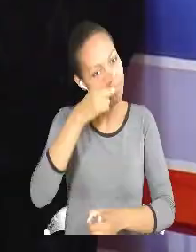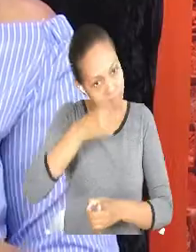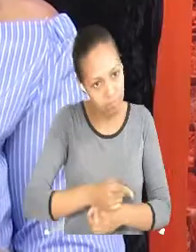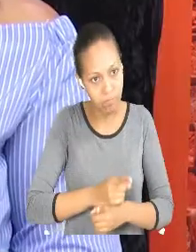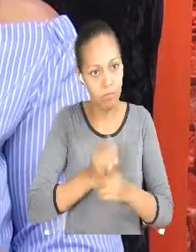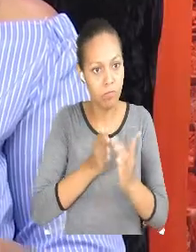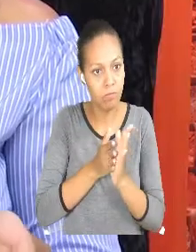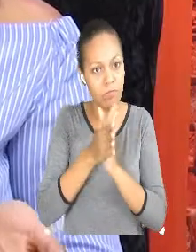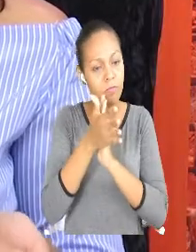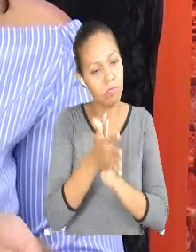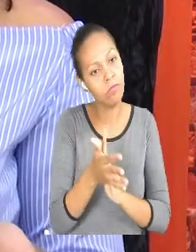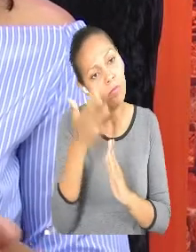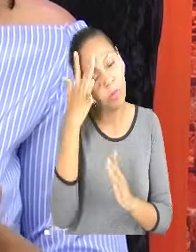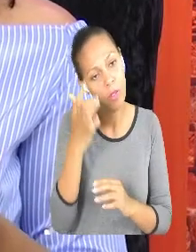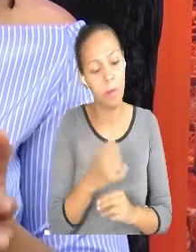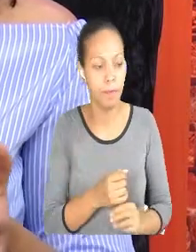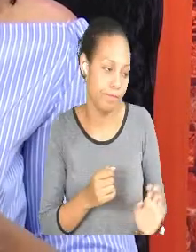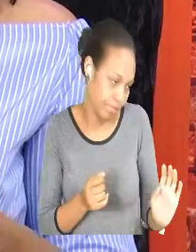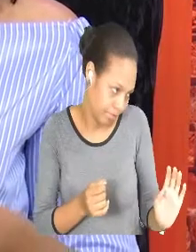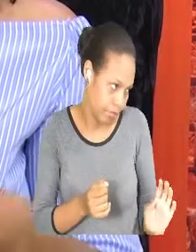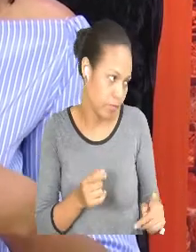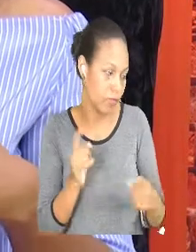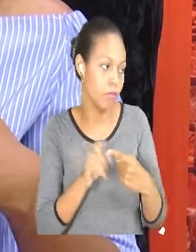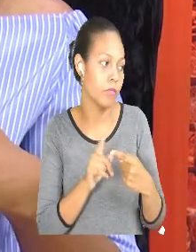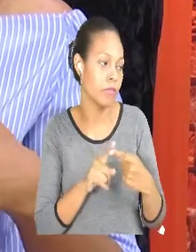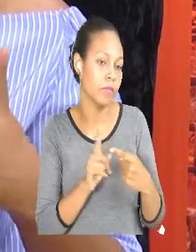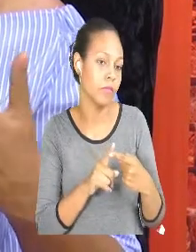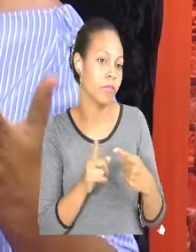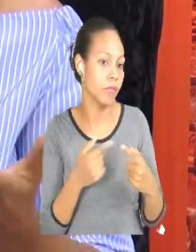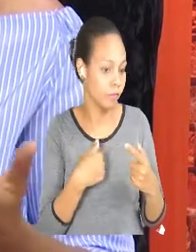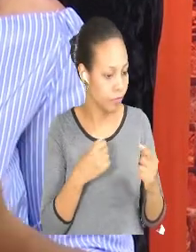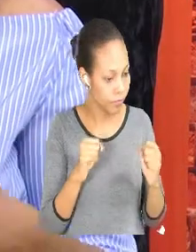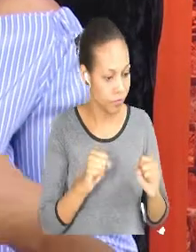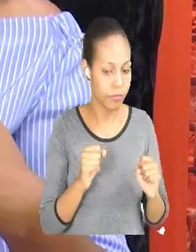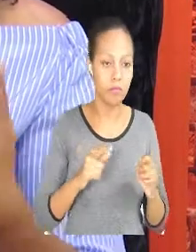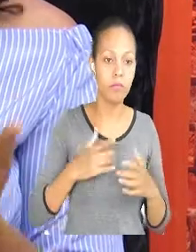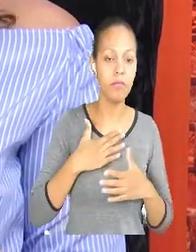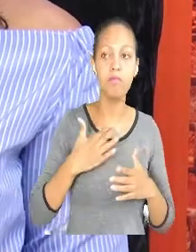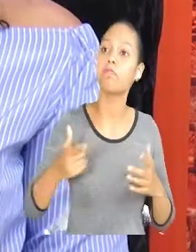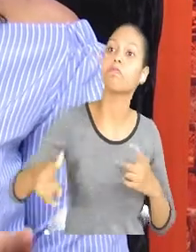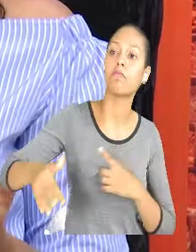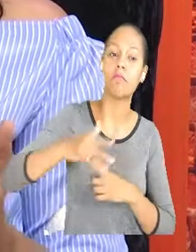ser asertivos porque primero que todo ayudamos a promocionar un mejor ambiente